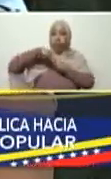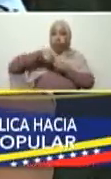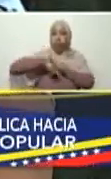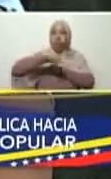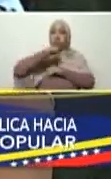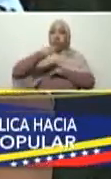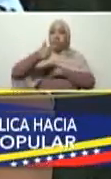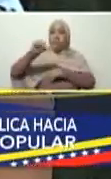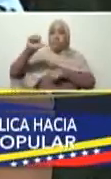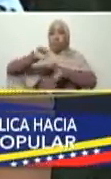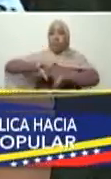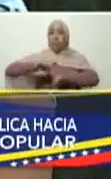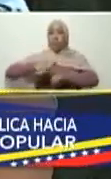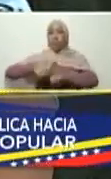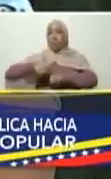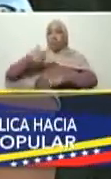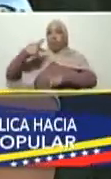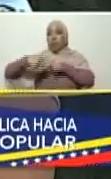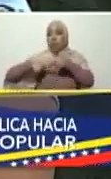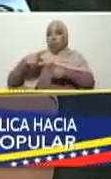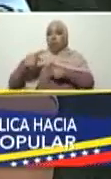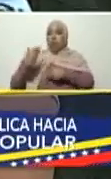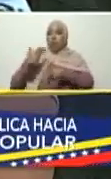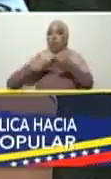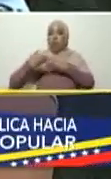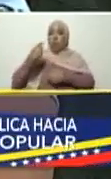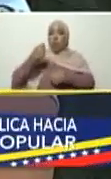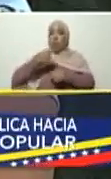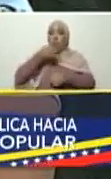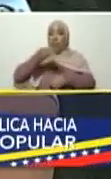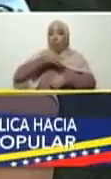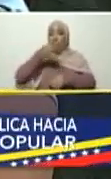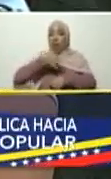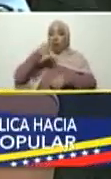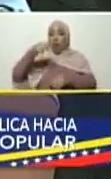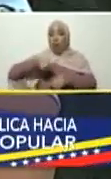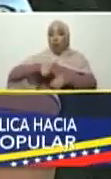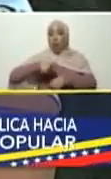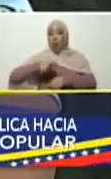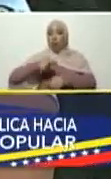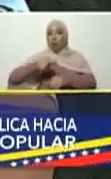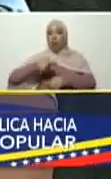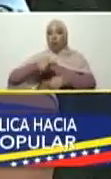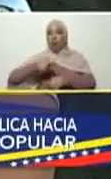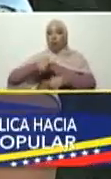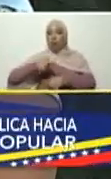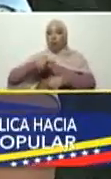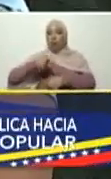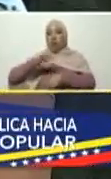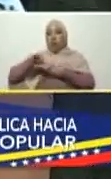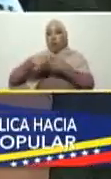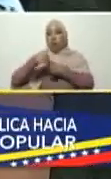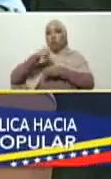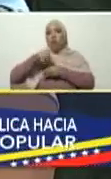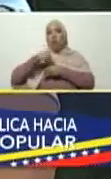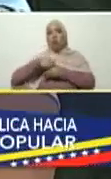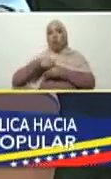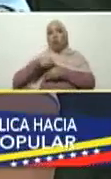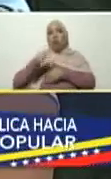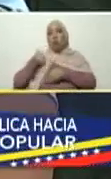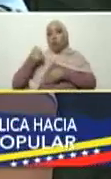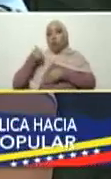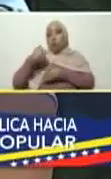iniciaba esta conversa de la tarde de hoy, y dice, no, tiene que ser a través de los votos, pero no cualquier voto,